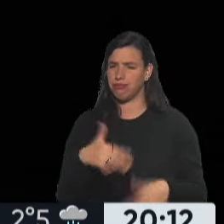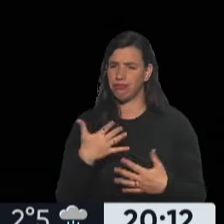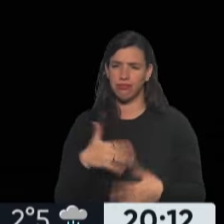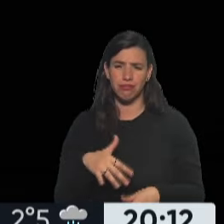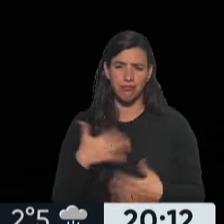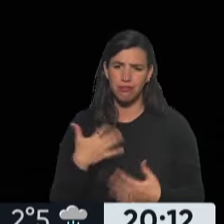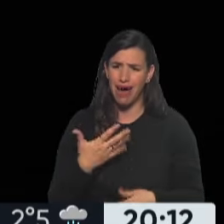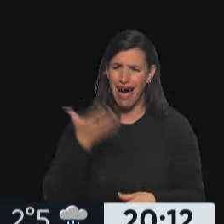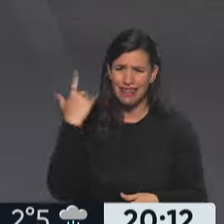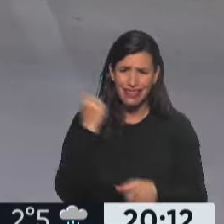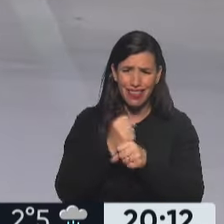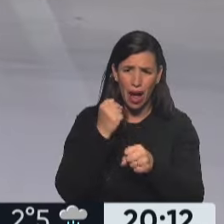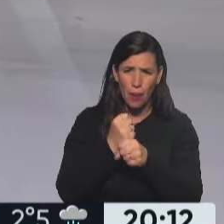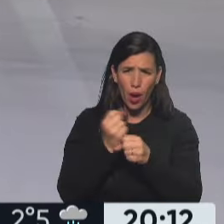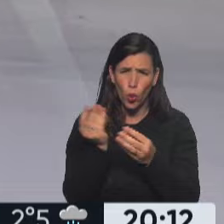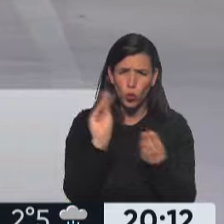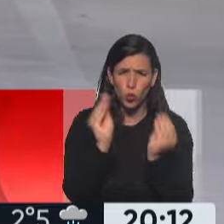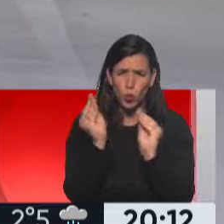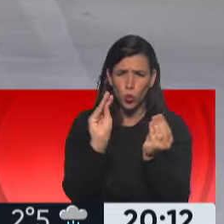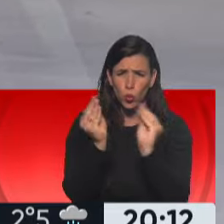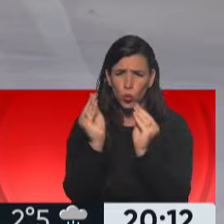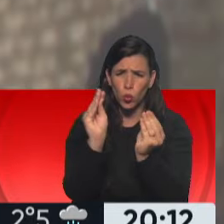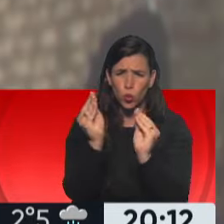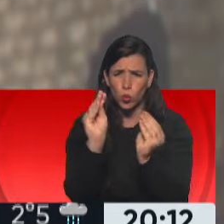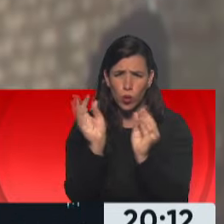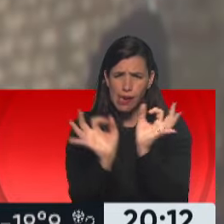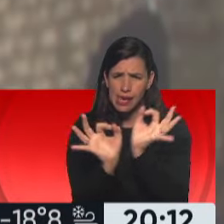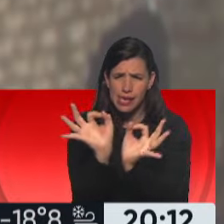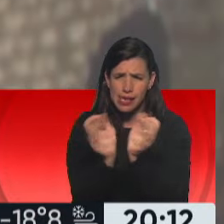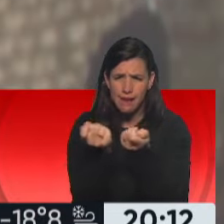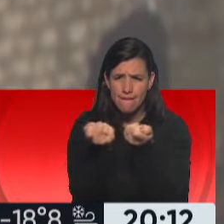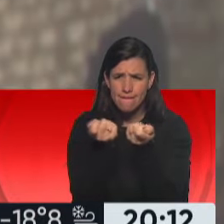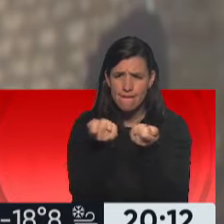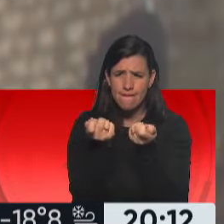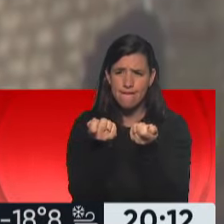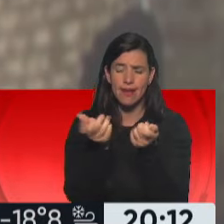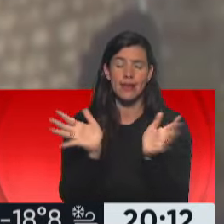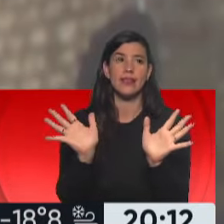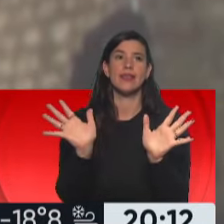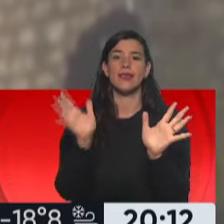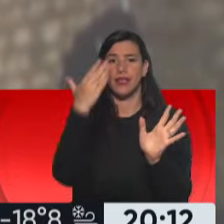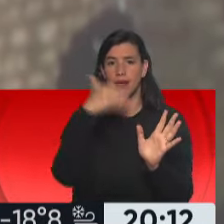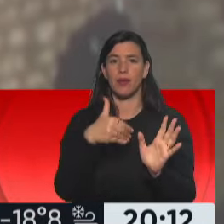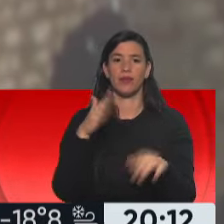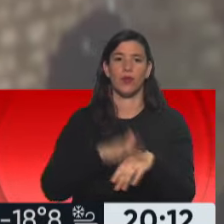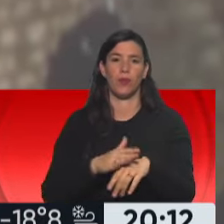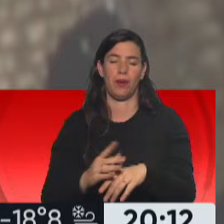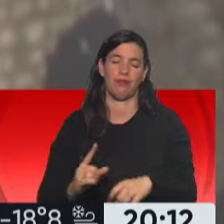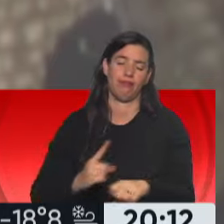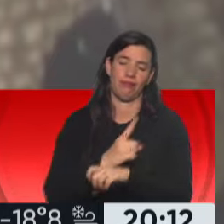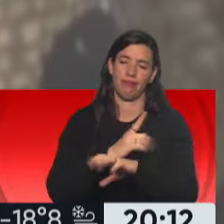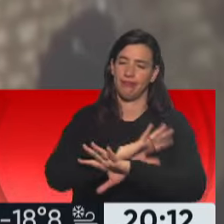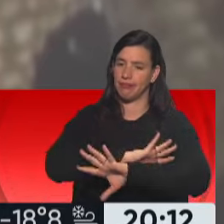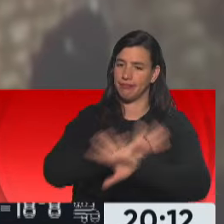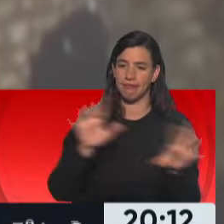y de una arquitectura sublime. Sí, así es, Pablo. Porque con poco y nada, después un trabajo que